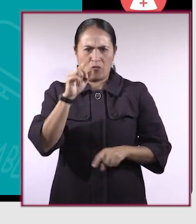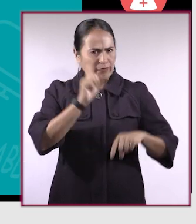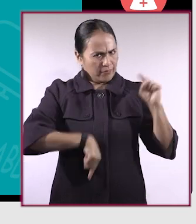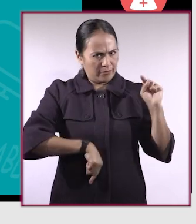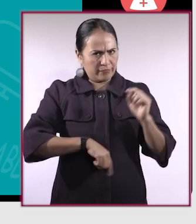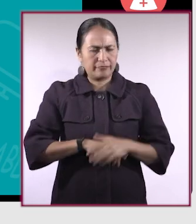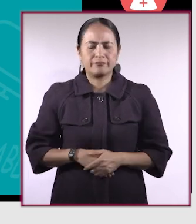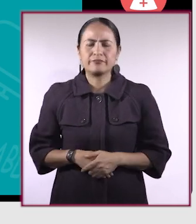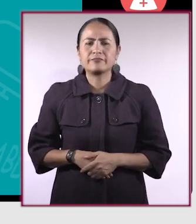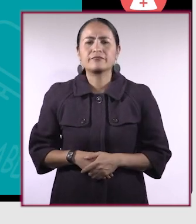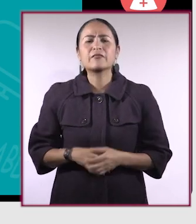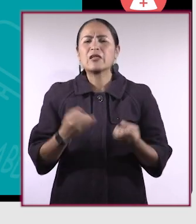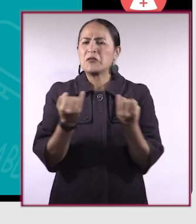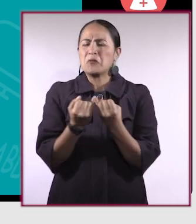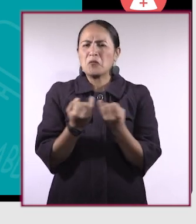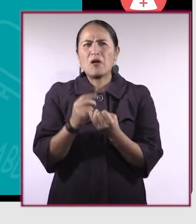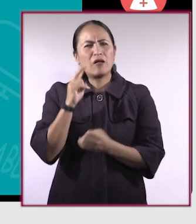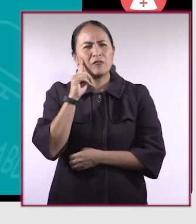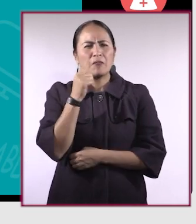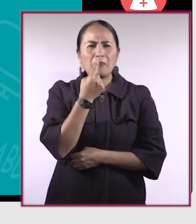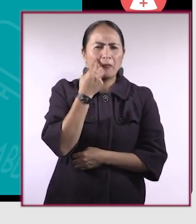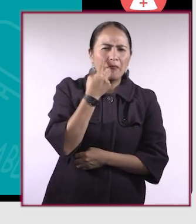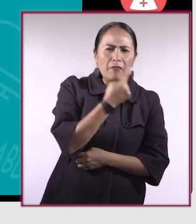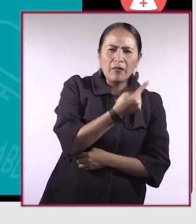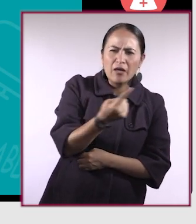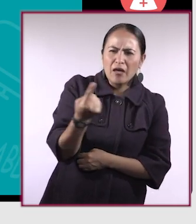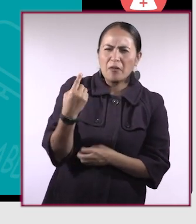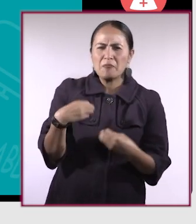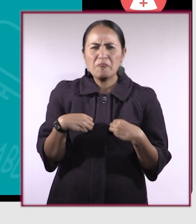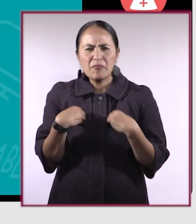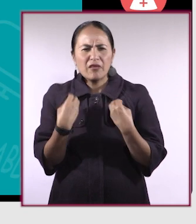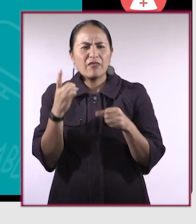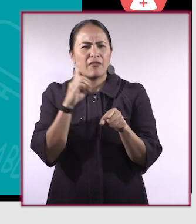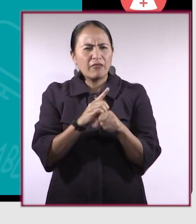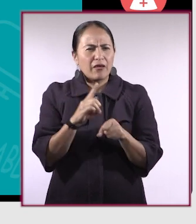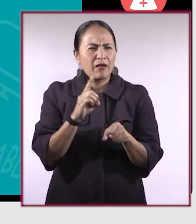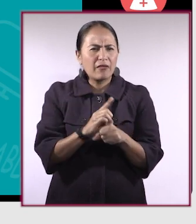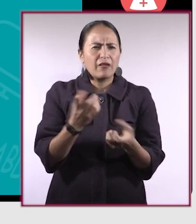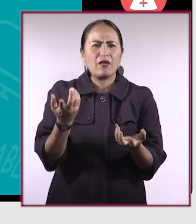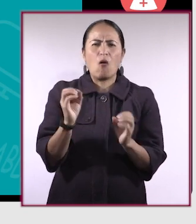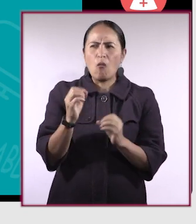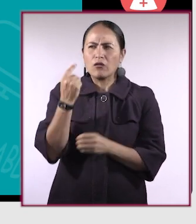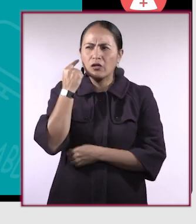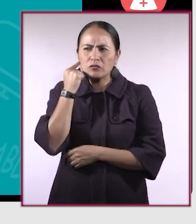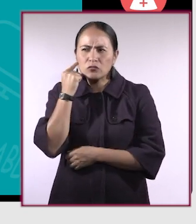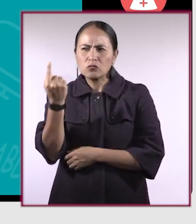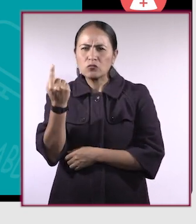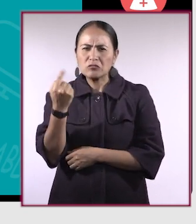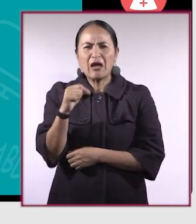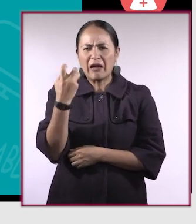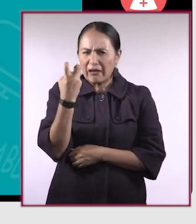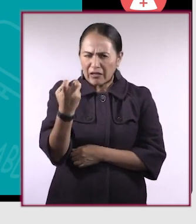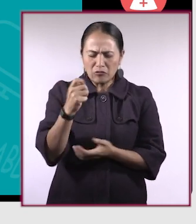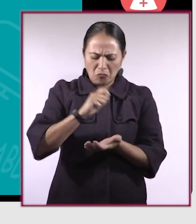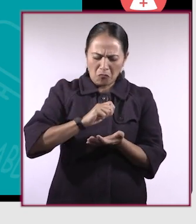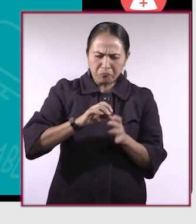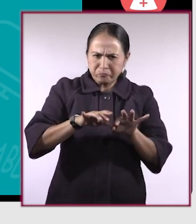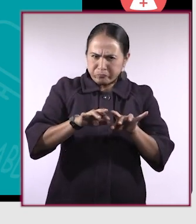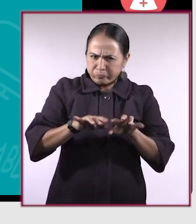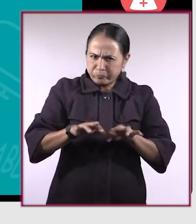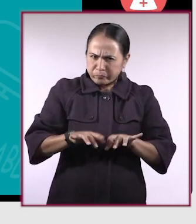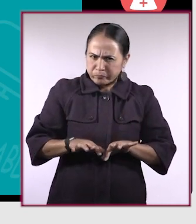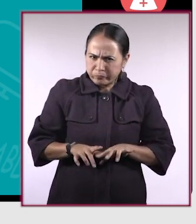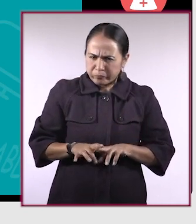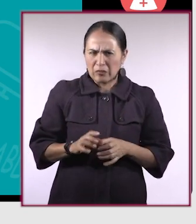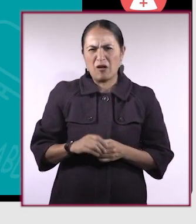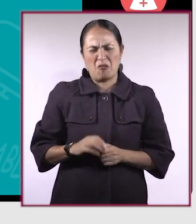escribir también de lo cotidiano, ¿no? De lo que uno ve, de lo que uno observa, de lo que uno escucha. No necesariamente